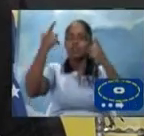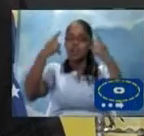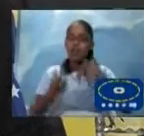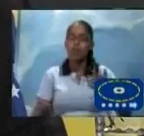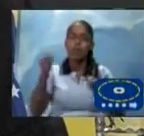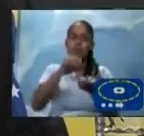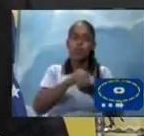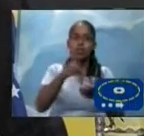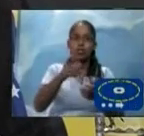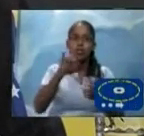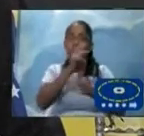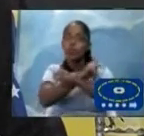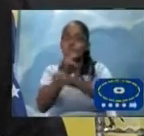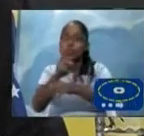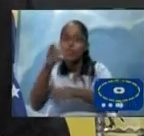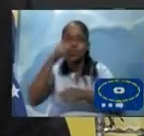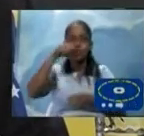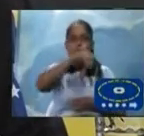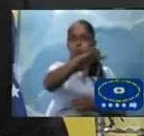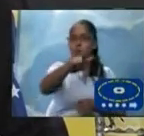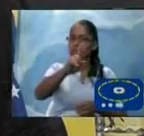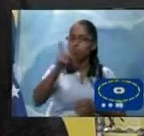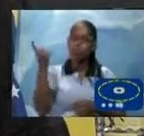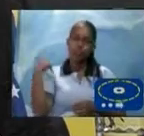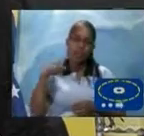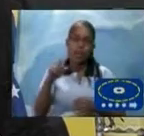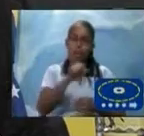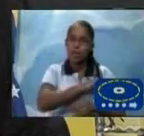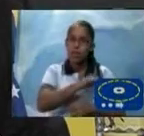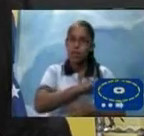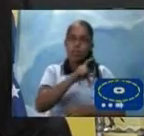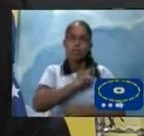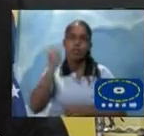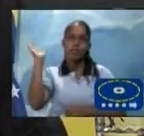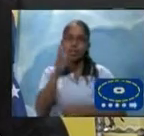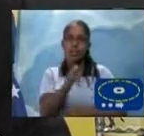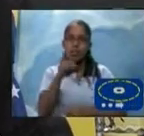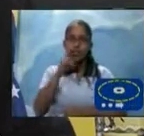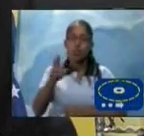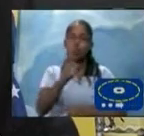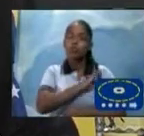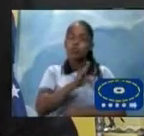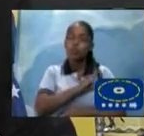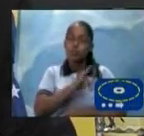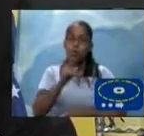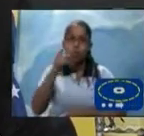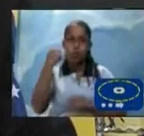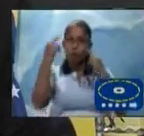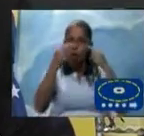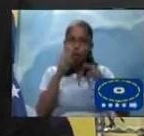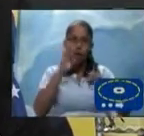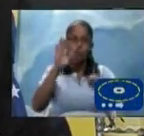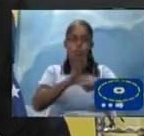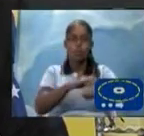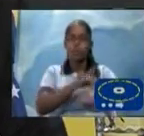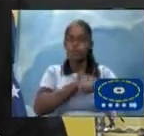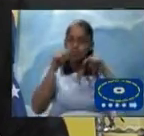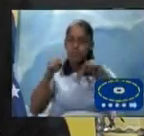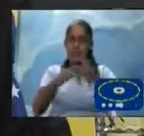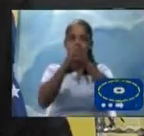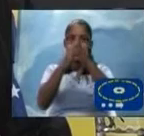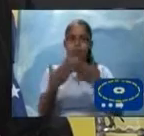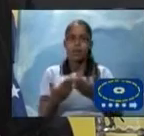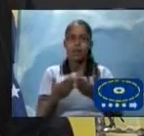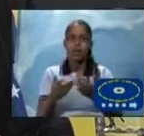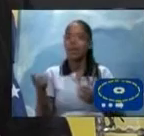pueblo y usted no tenga miedo de venir con nosotros y ver con sus propios ojos el cumplimiento de esta